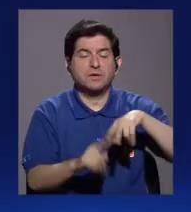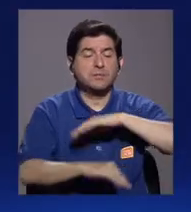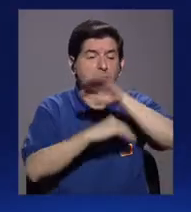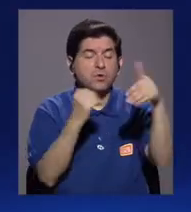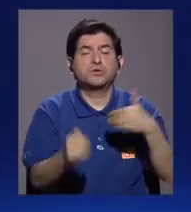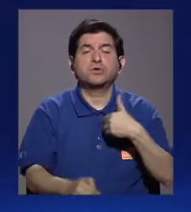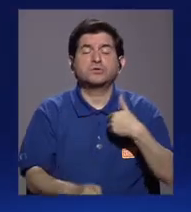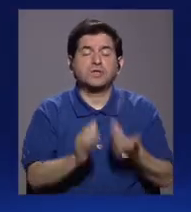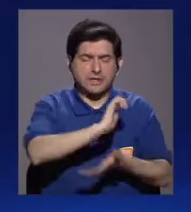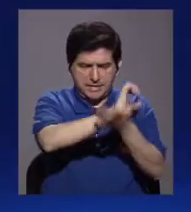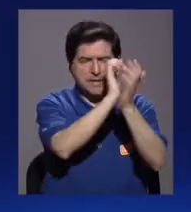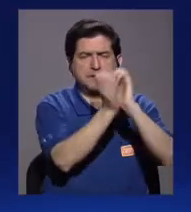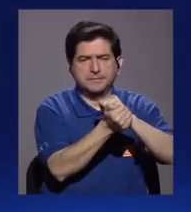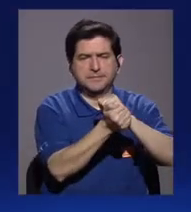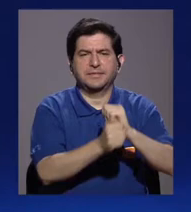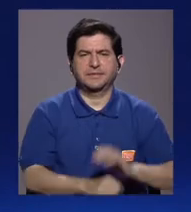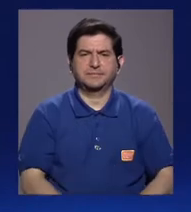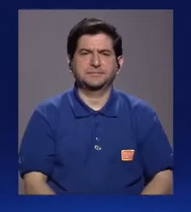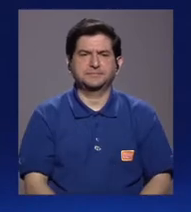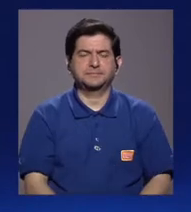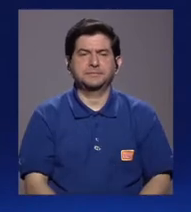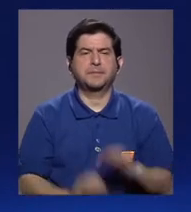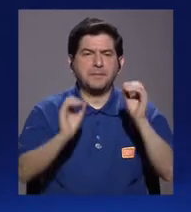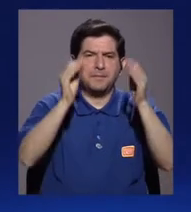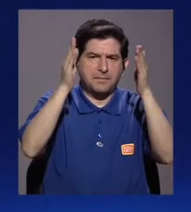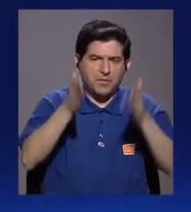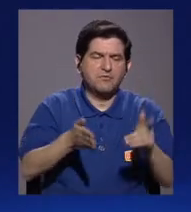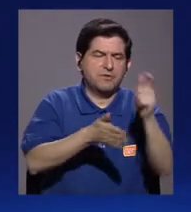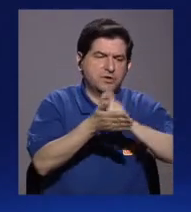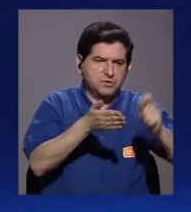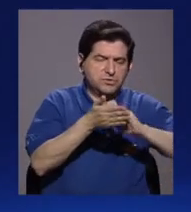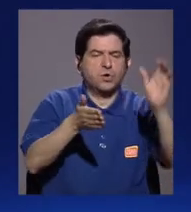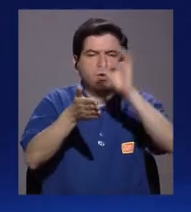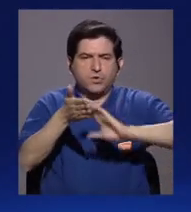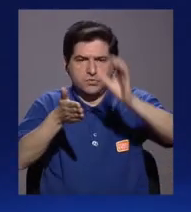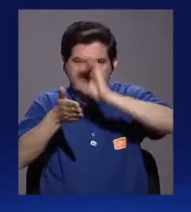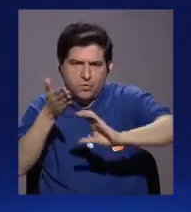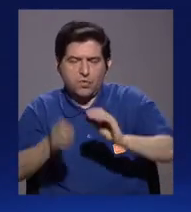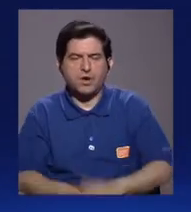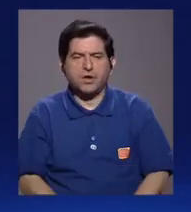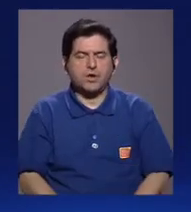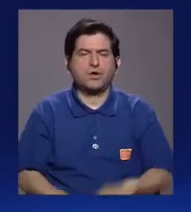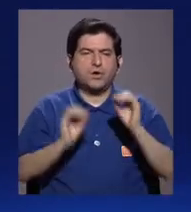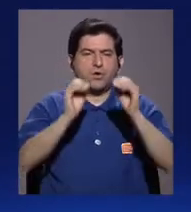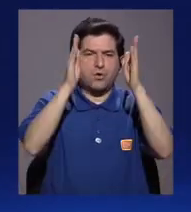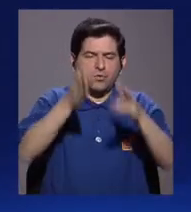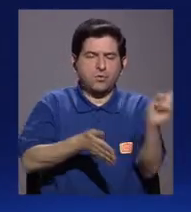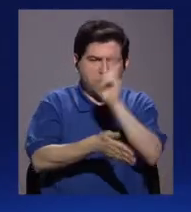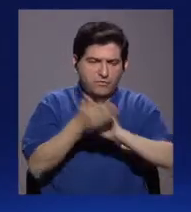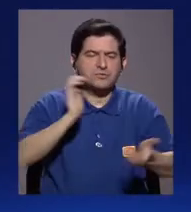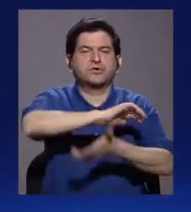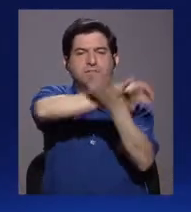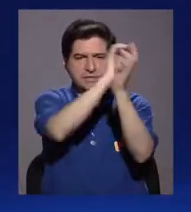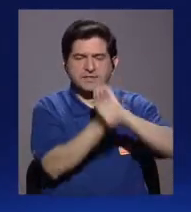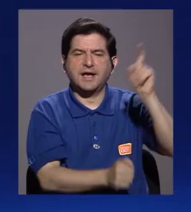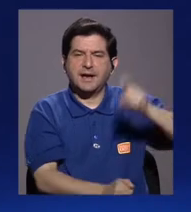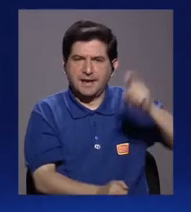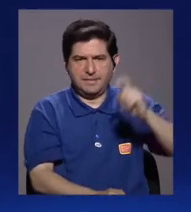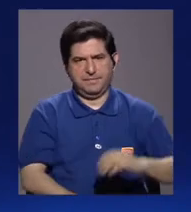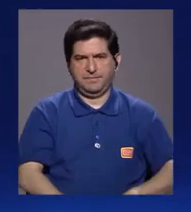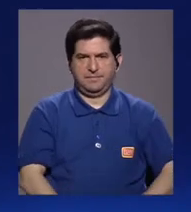yo creo que todos tenemos que cambiar los maestros de primaria colegio los profesores de universidad tiene que